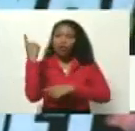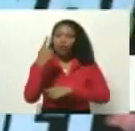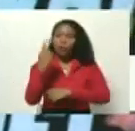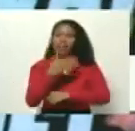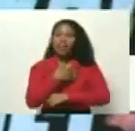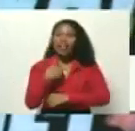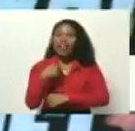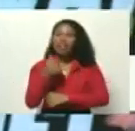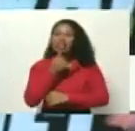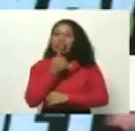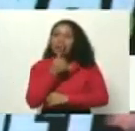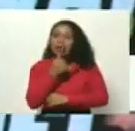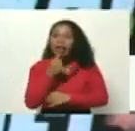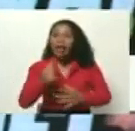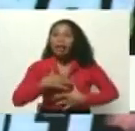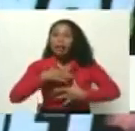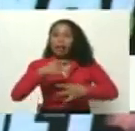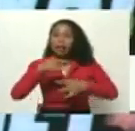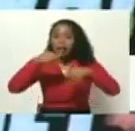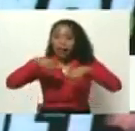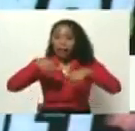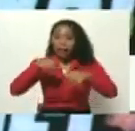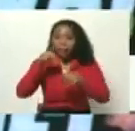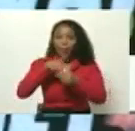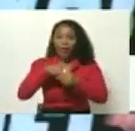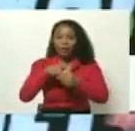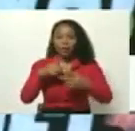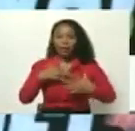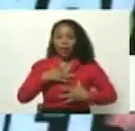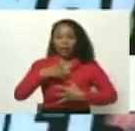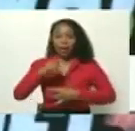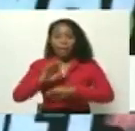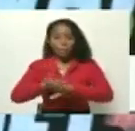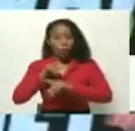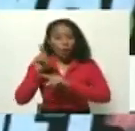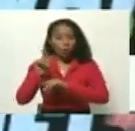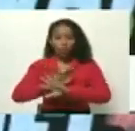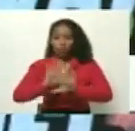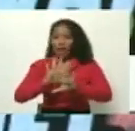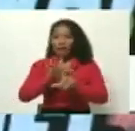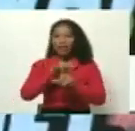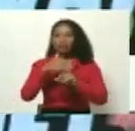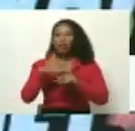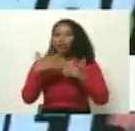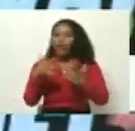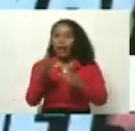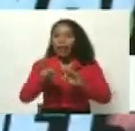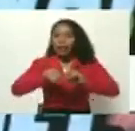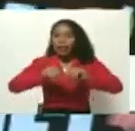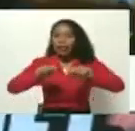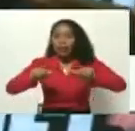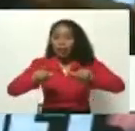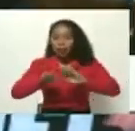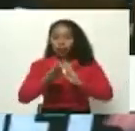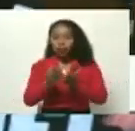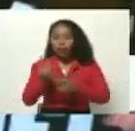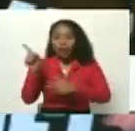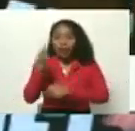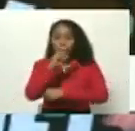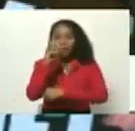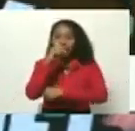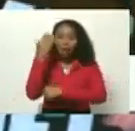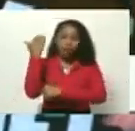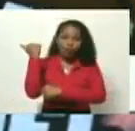quieren los que están interesados en nuestro petróleo, porque ya la situación geopolítica de hace 20